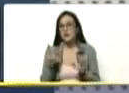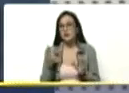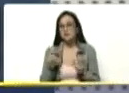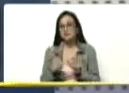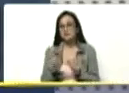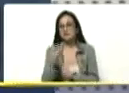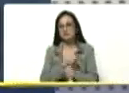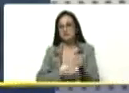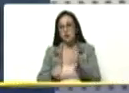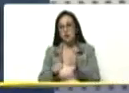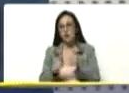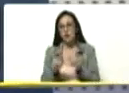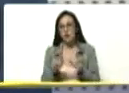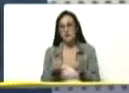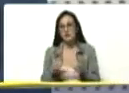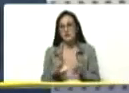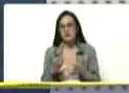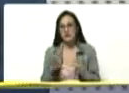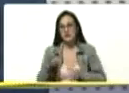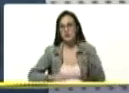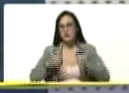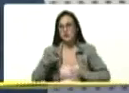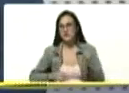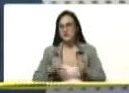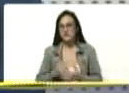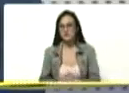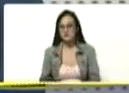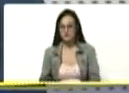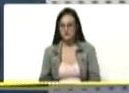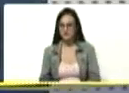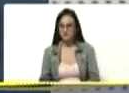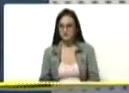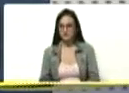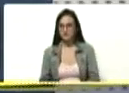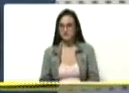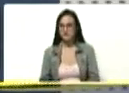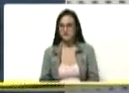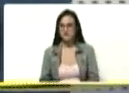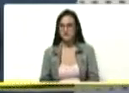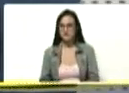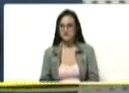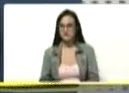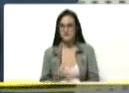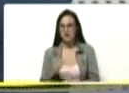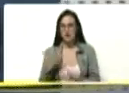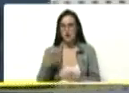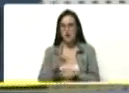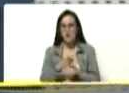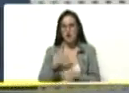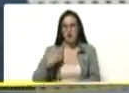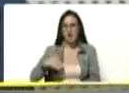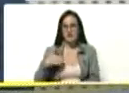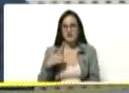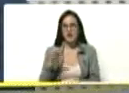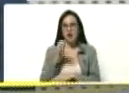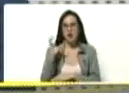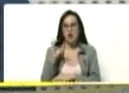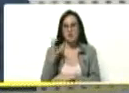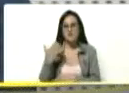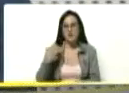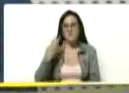destitución, detención y enjuiciamiento. Los gobiernos de Argentina, Colombia, México y el Estado Plurinacional de